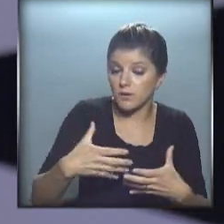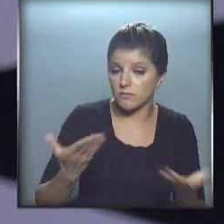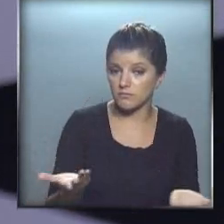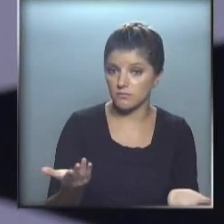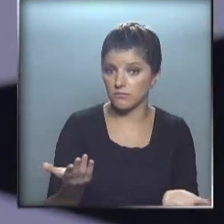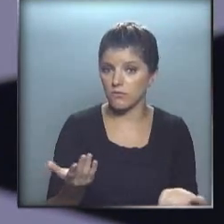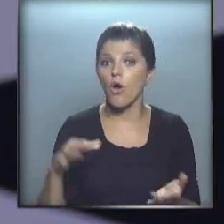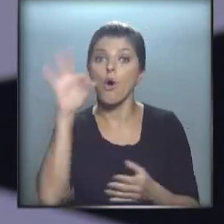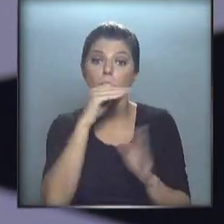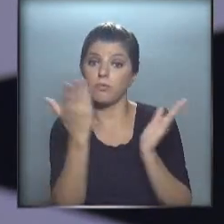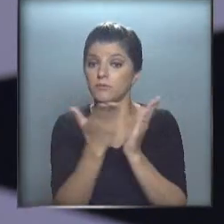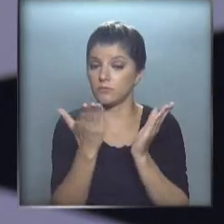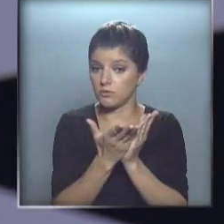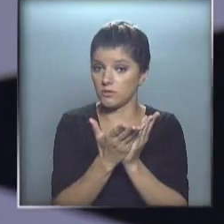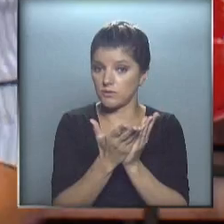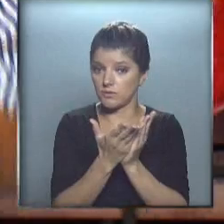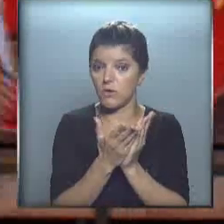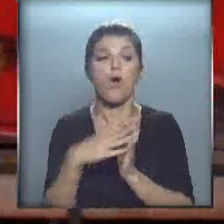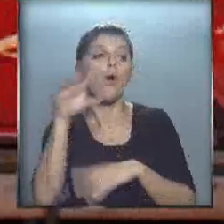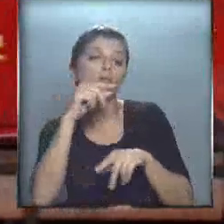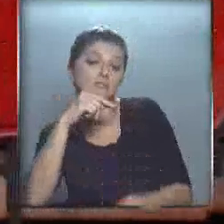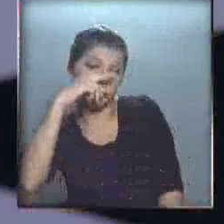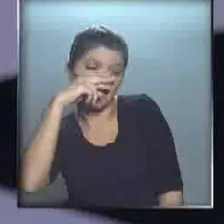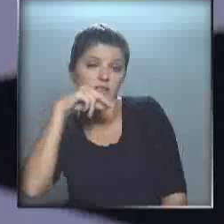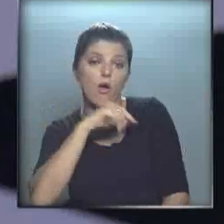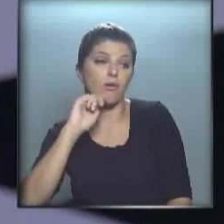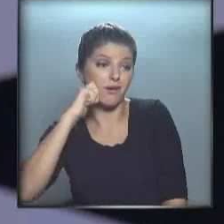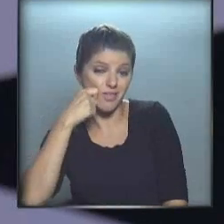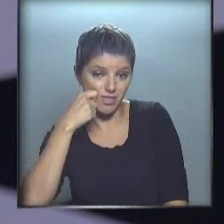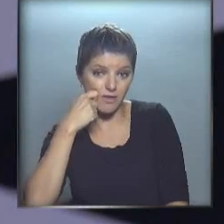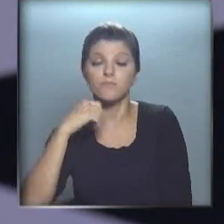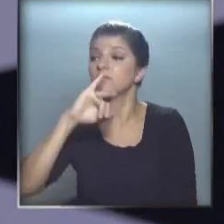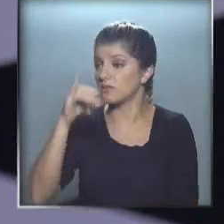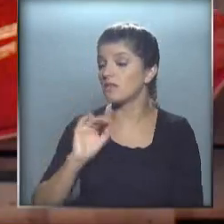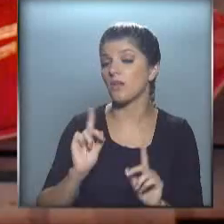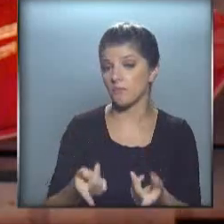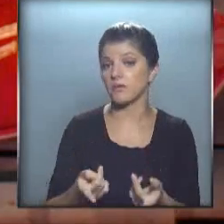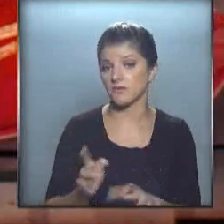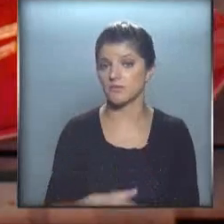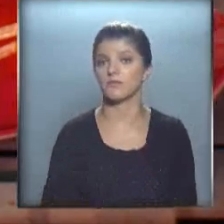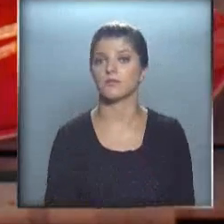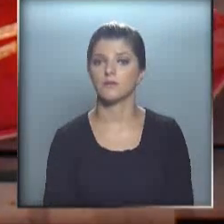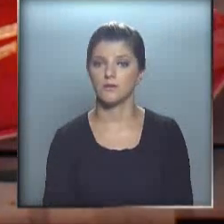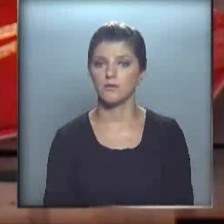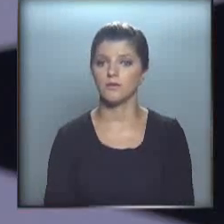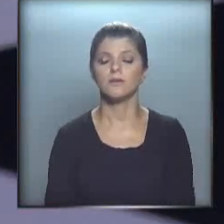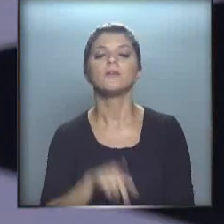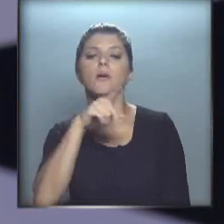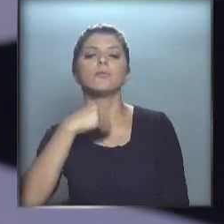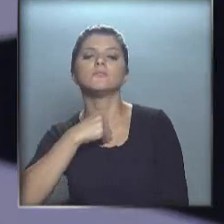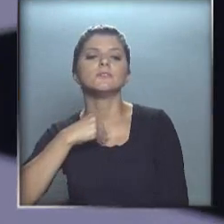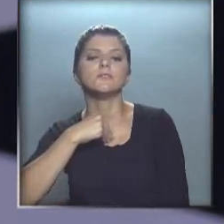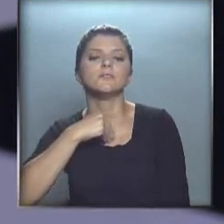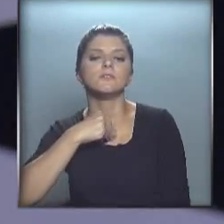o también por estudiar. O por ser cheta, o por ser linda. O por ser linda, también meten eso, ¿no? ¿Y a vos qué te genera